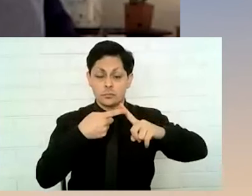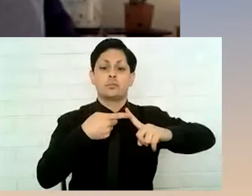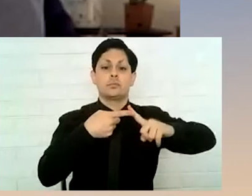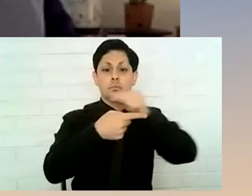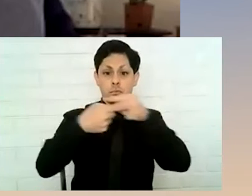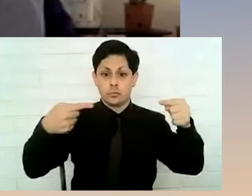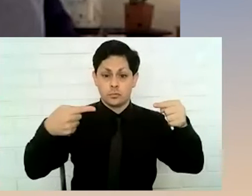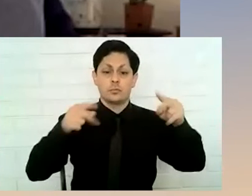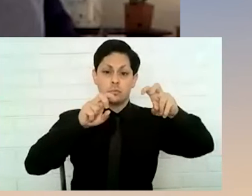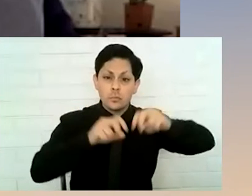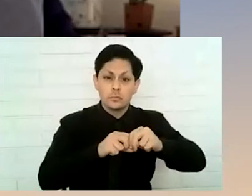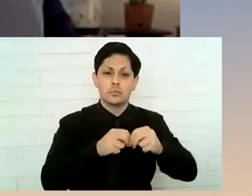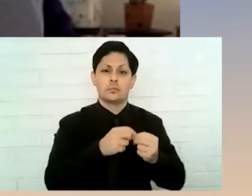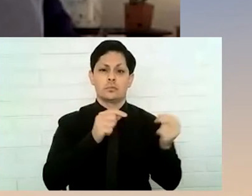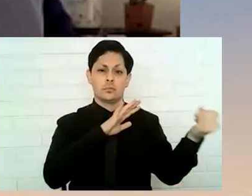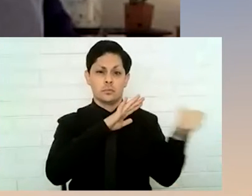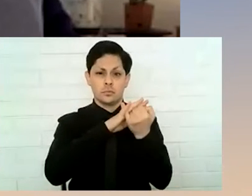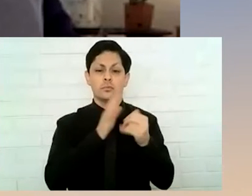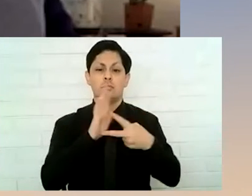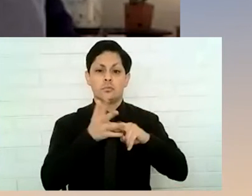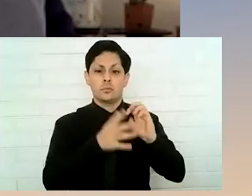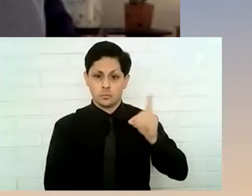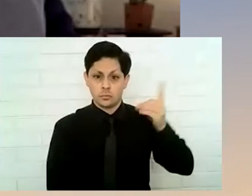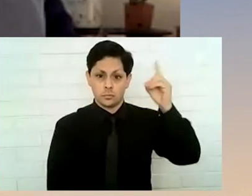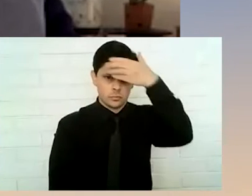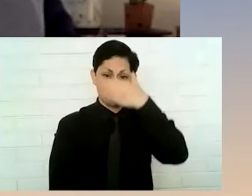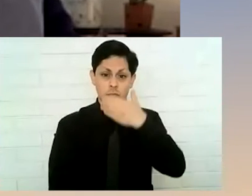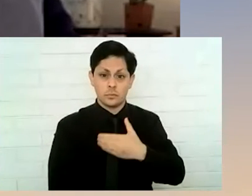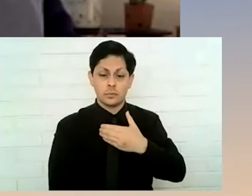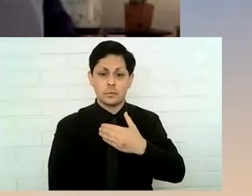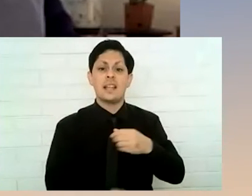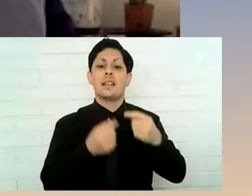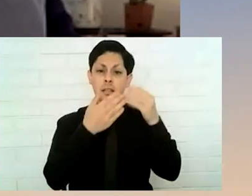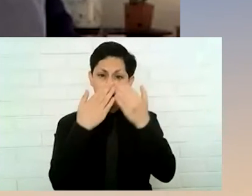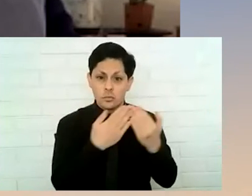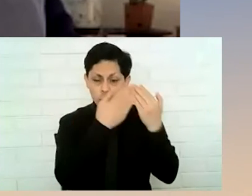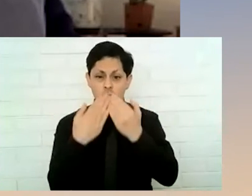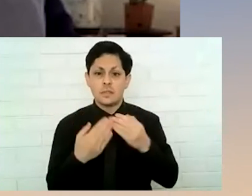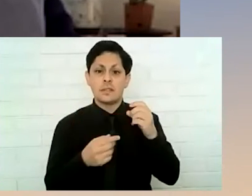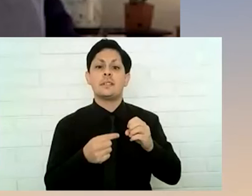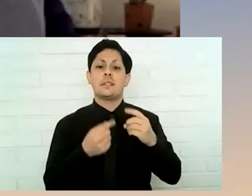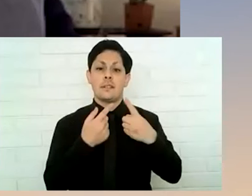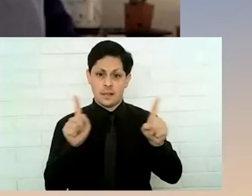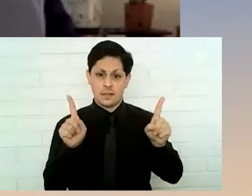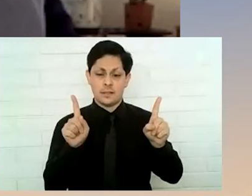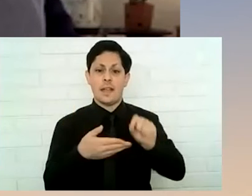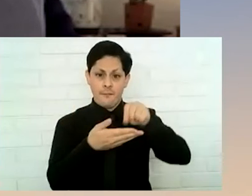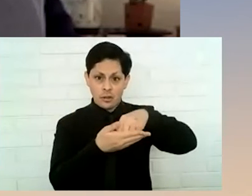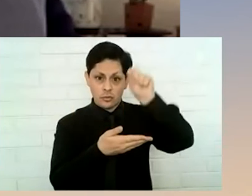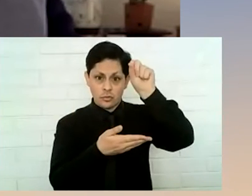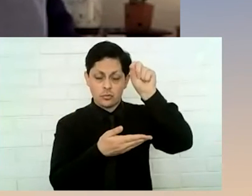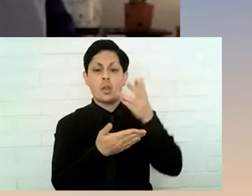inclusiva, proceso de identidad en personas con discapacidad, estudio de las diferencias, evaluación